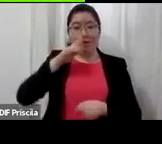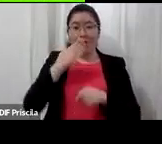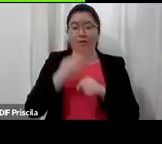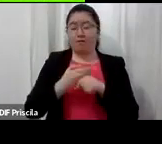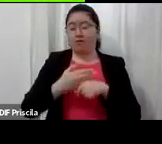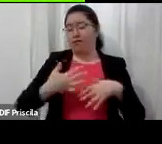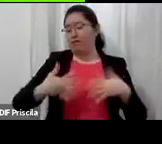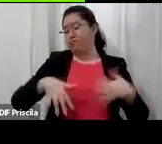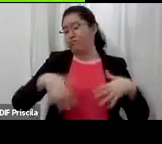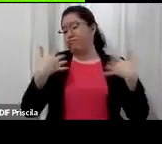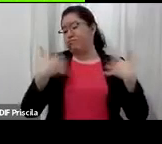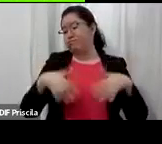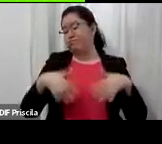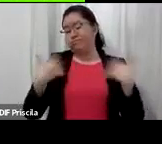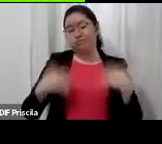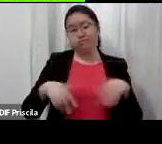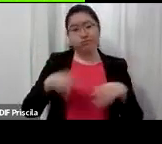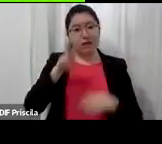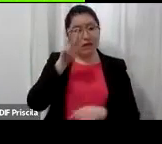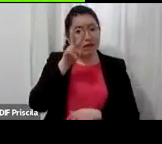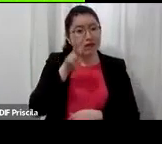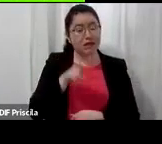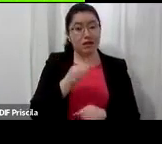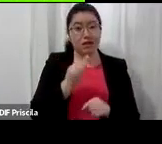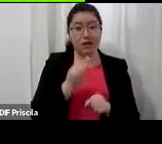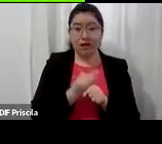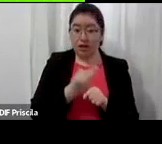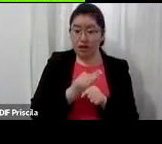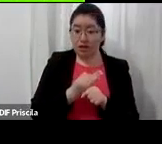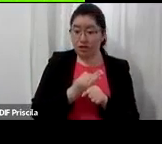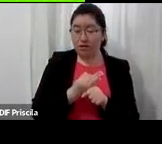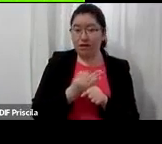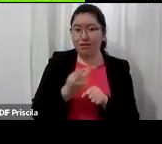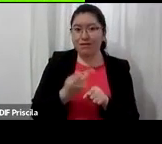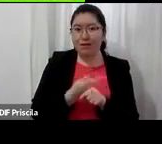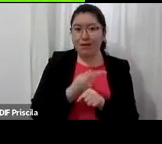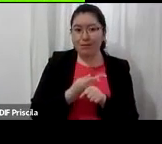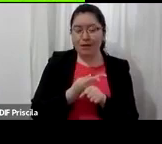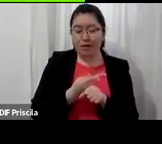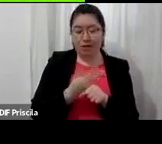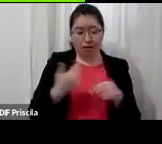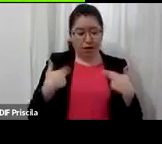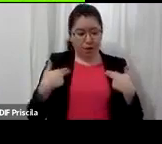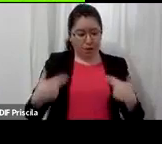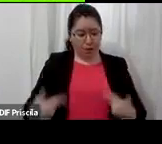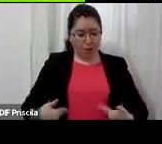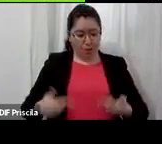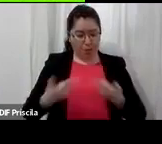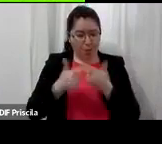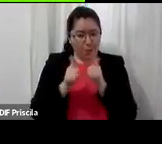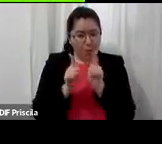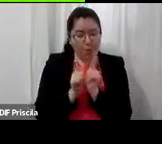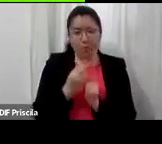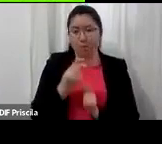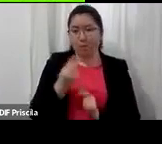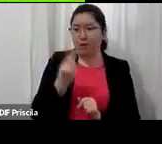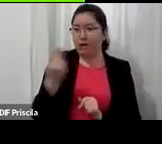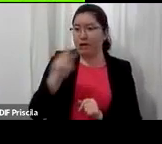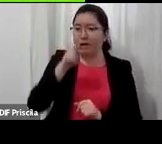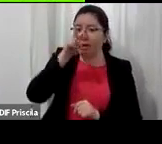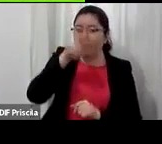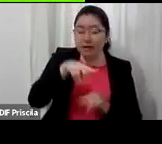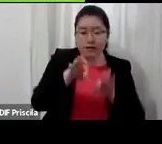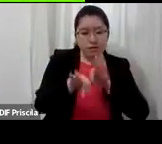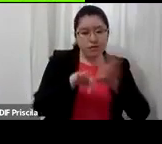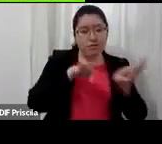un punto crítico para la humanidad misma. Entonces es necesario tomar acciones y